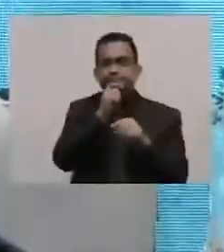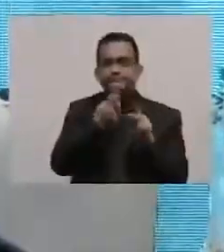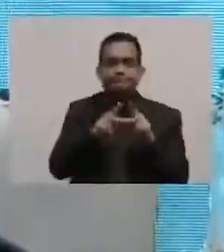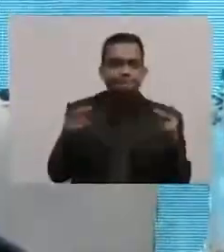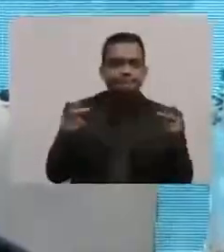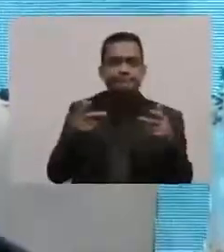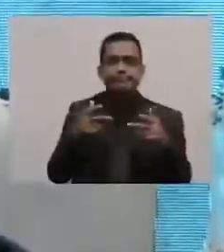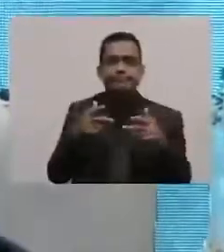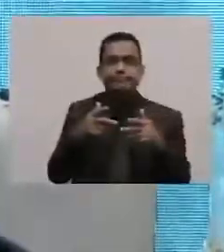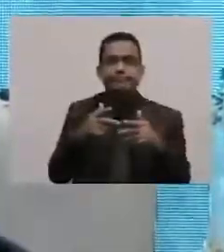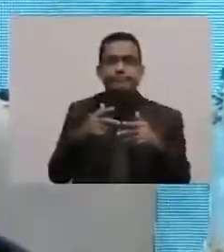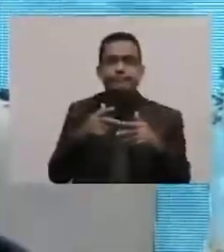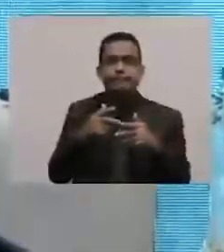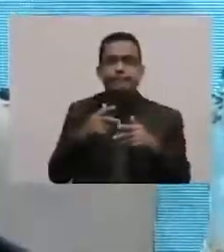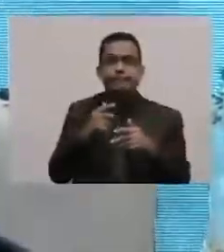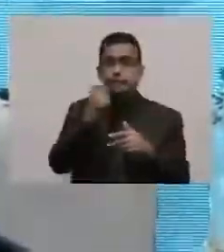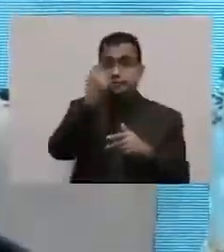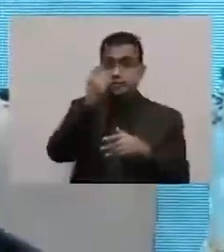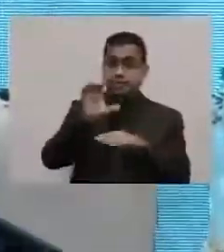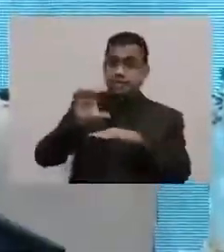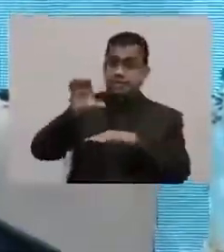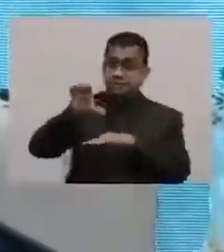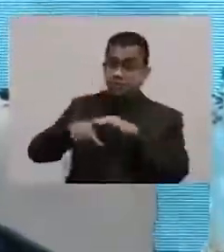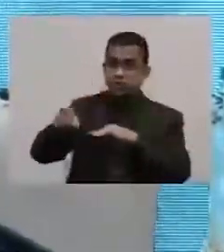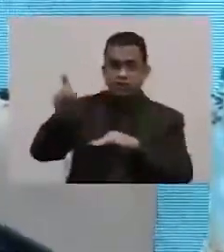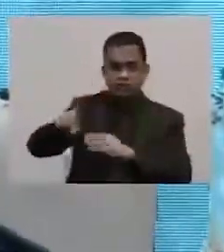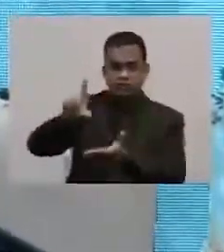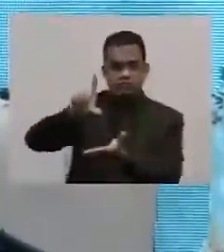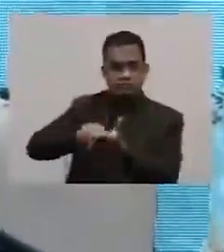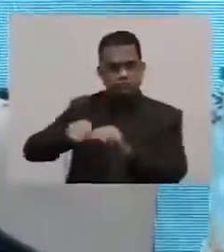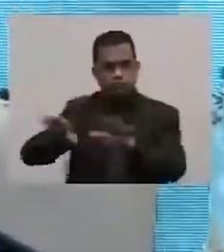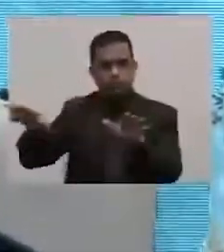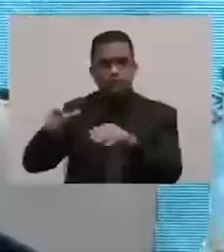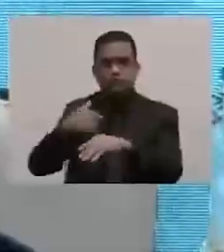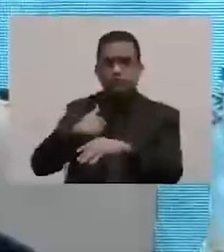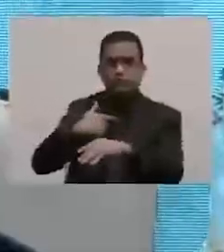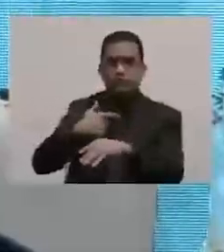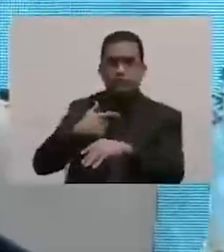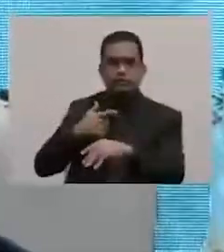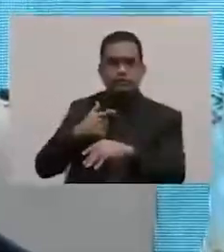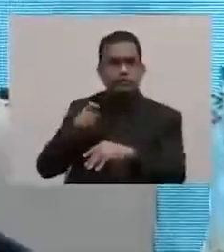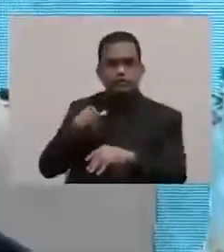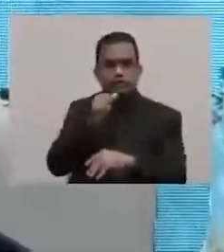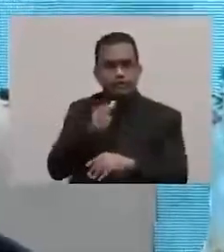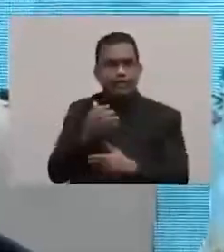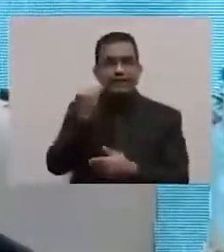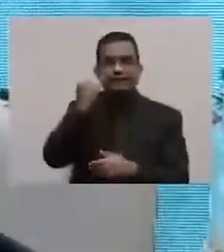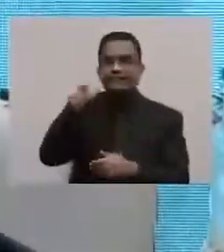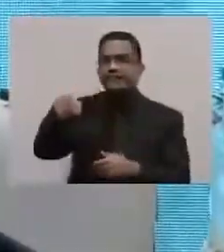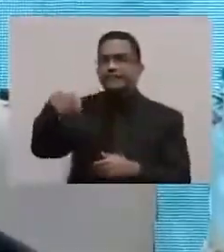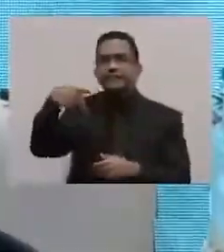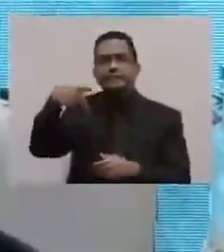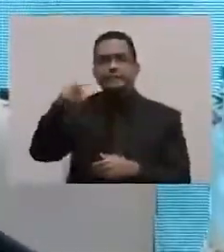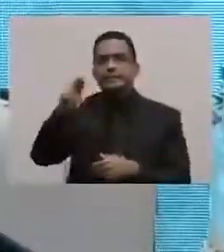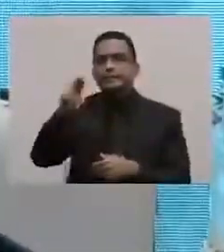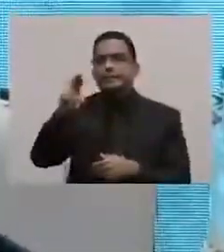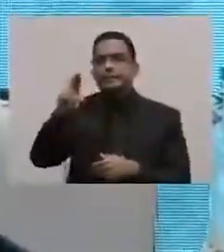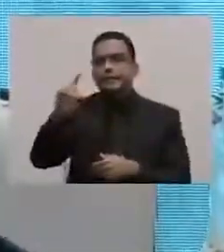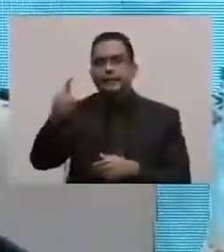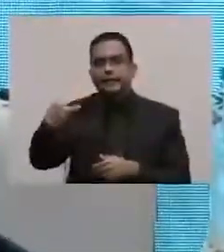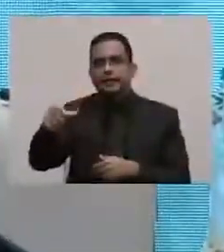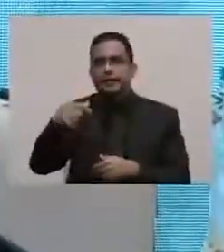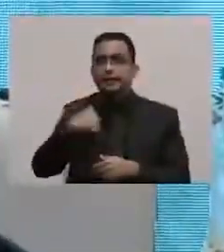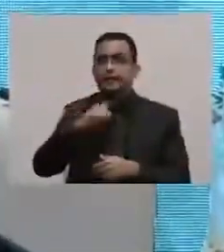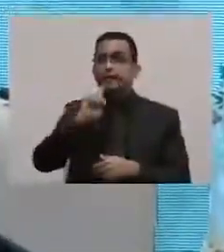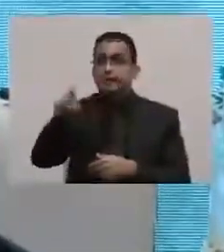no tiene el derecho de obligarme a publicar tal o cual cosa. Yo en El Demócrata no puedo obligar al presidente de la Junta que